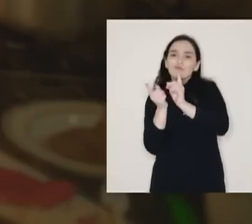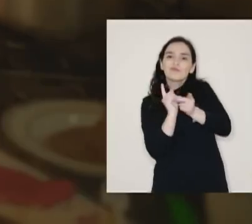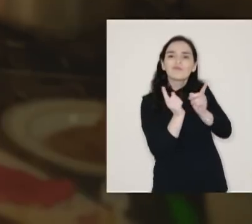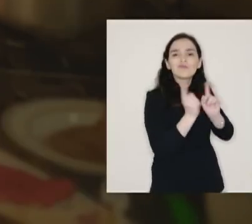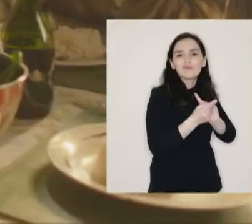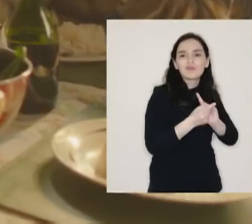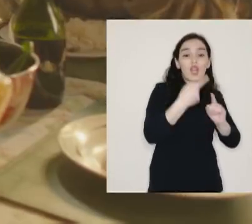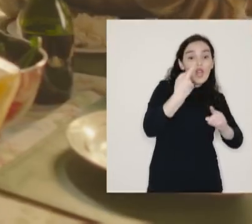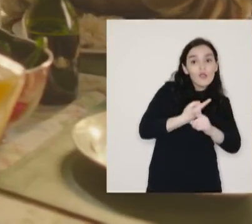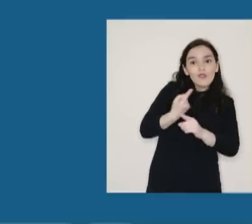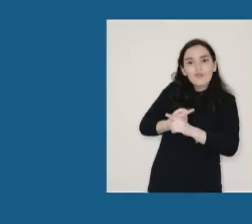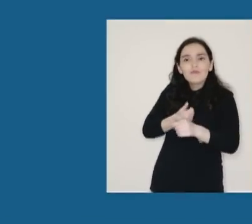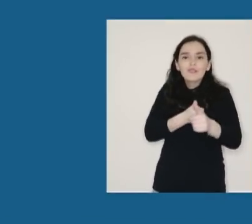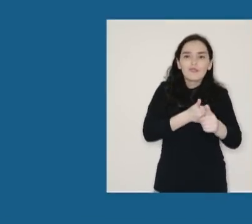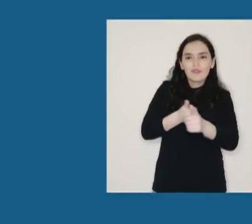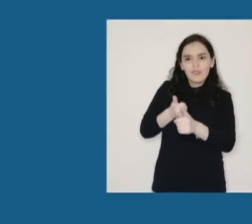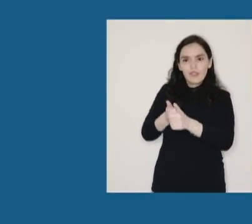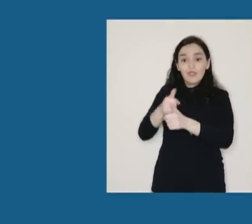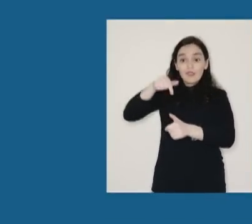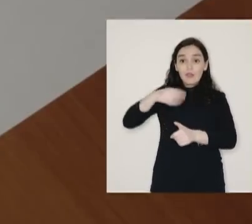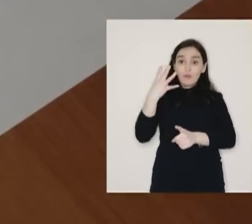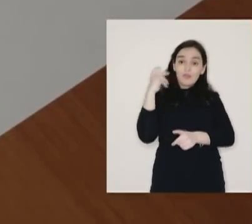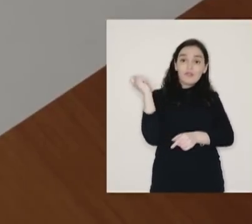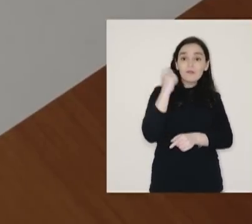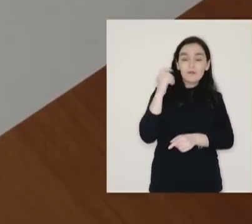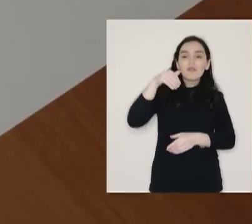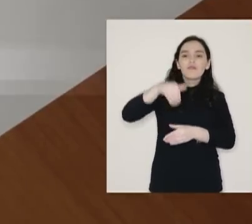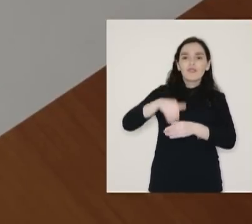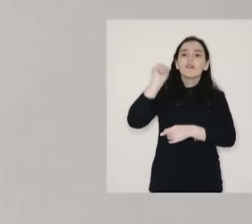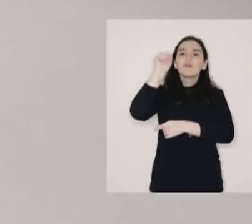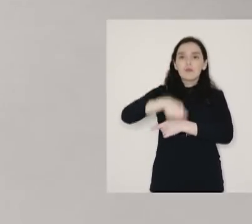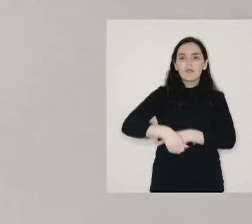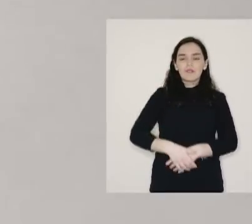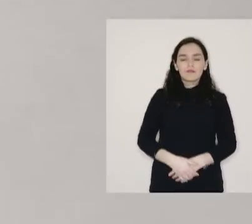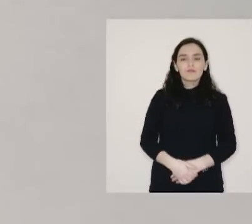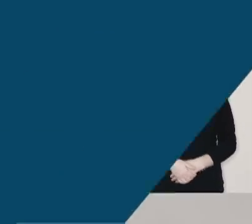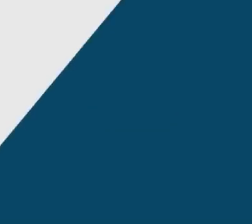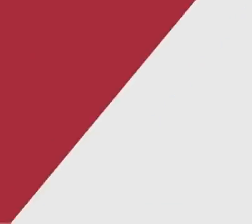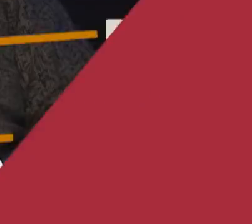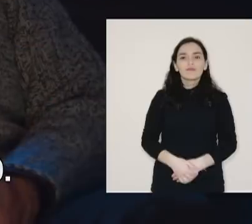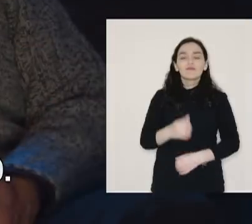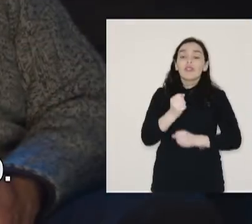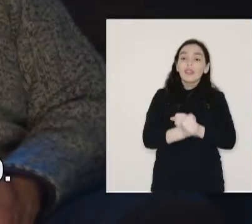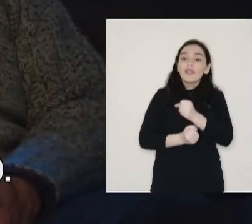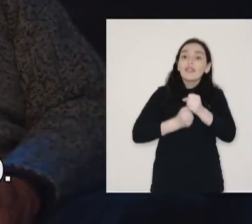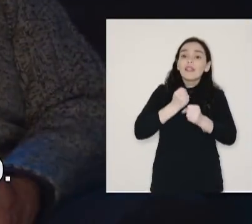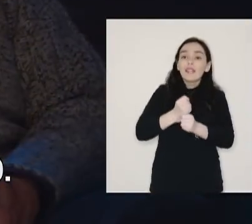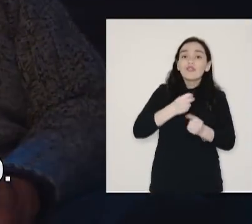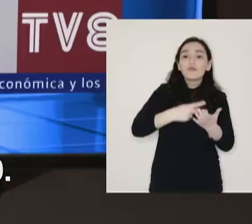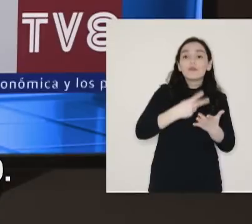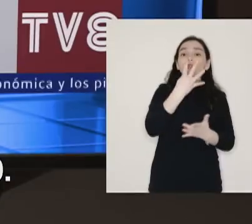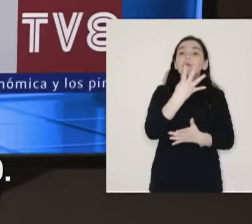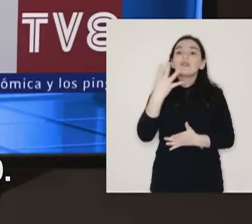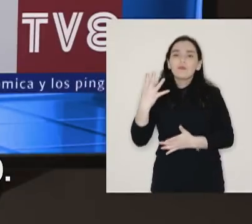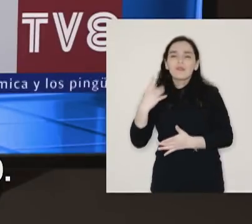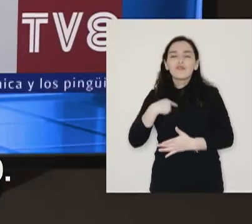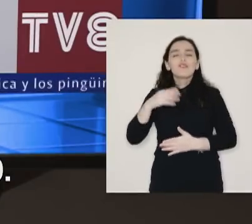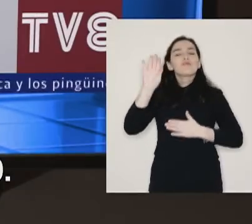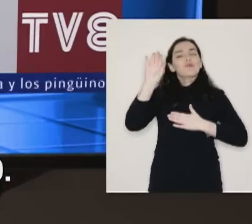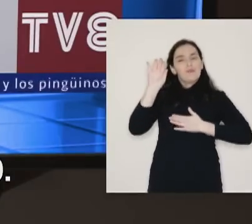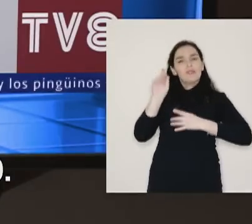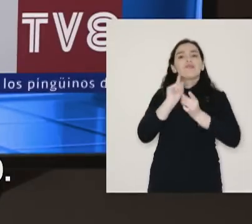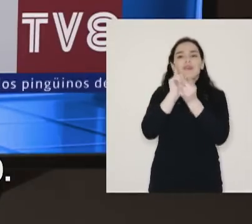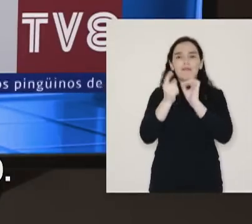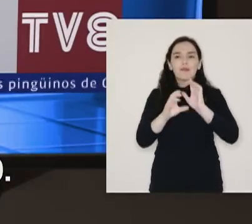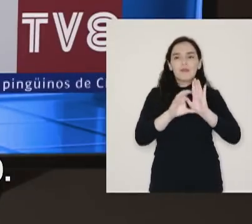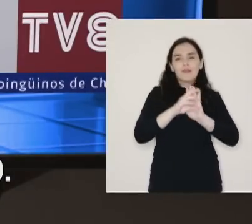Conversa con tus cercanos. Y este 4 de septiembre, vota apruebo. año 2044 yo les prometo que